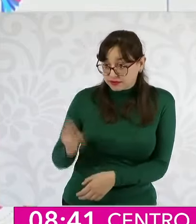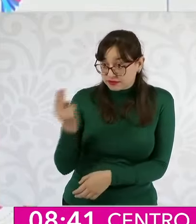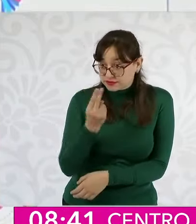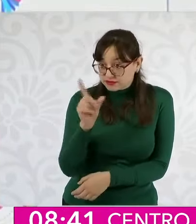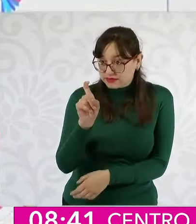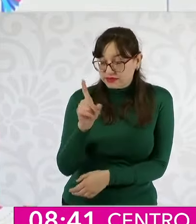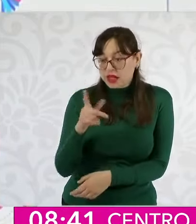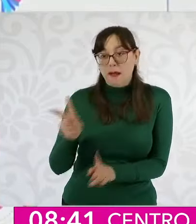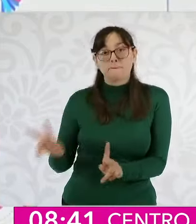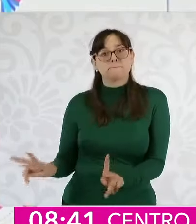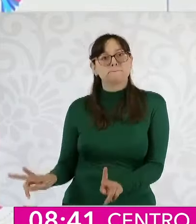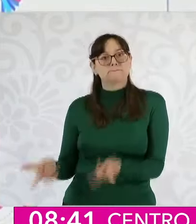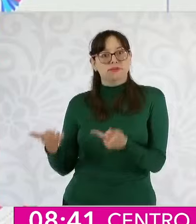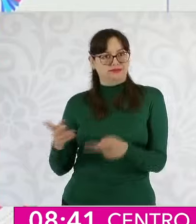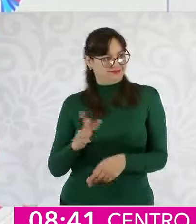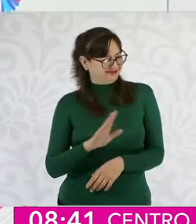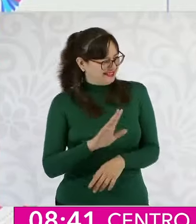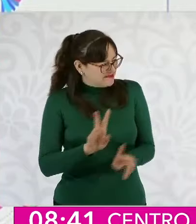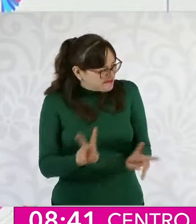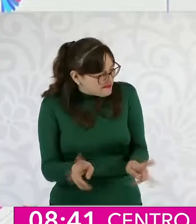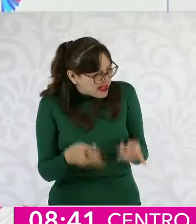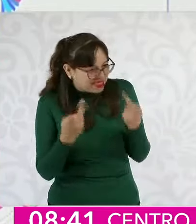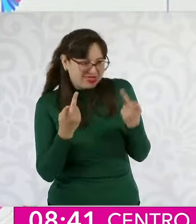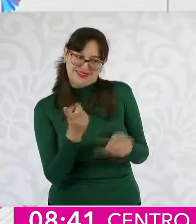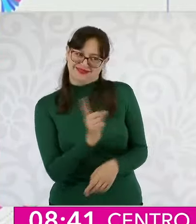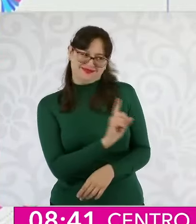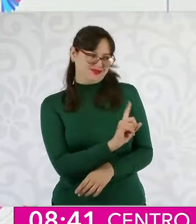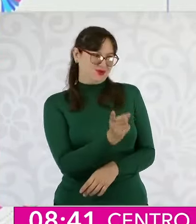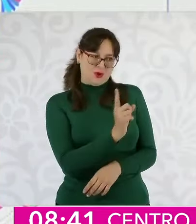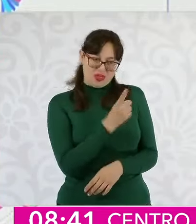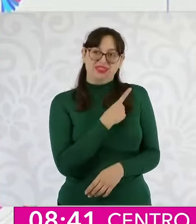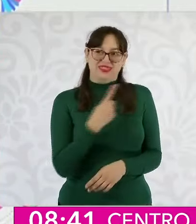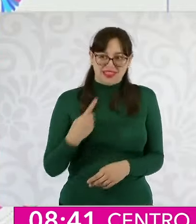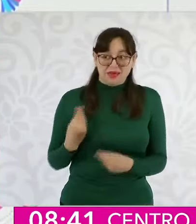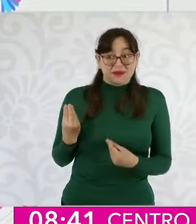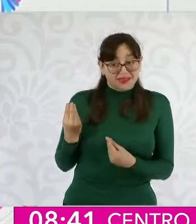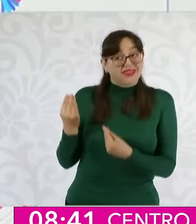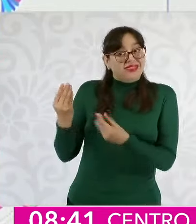humano. O hay casos, por ejemplo, que era un distrito de riego,